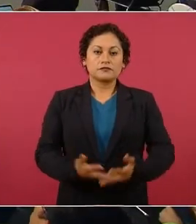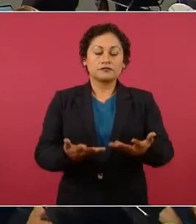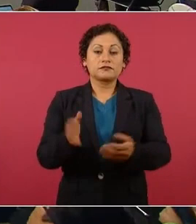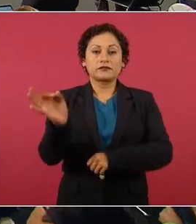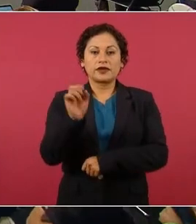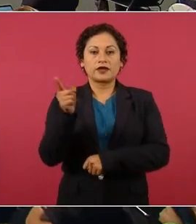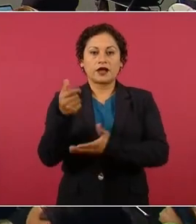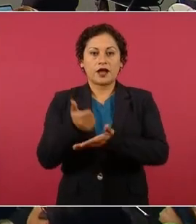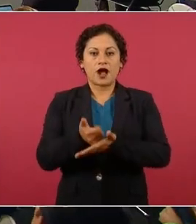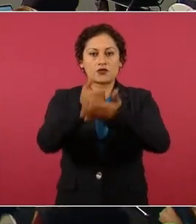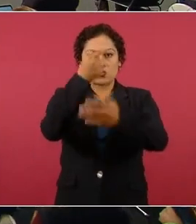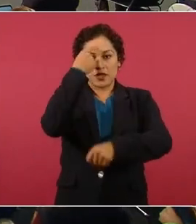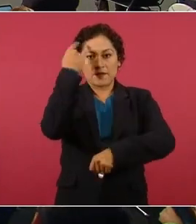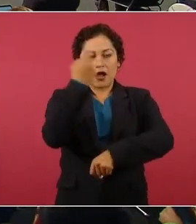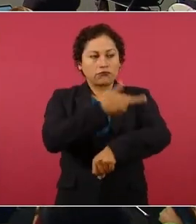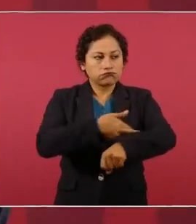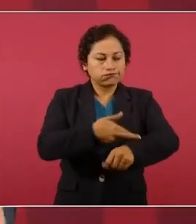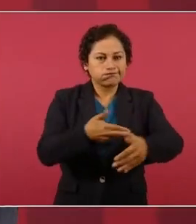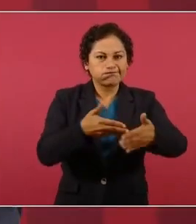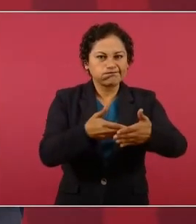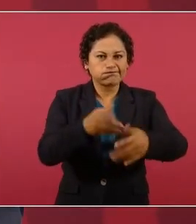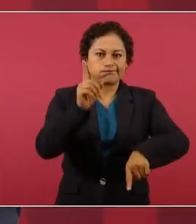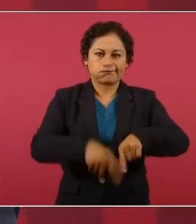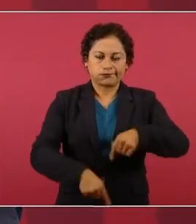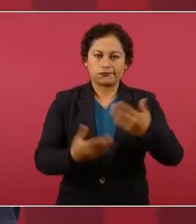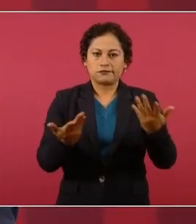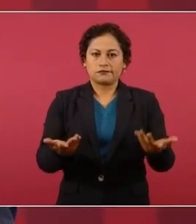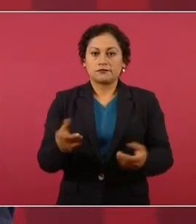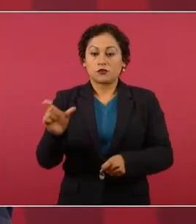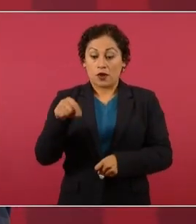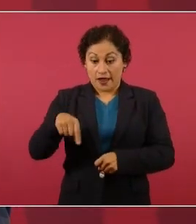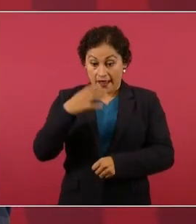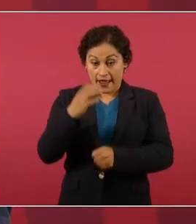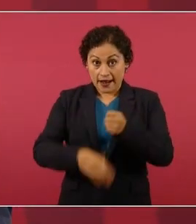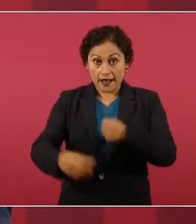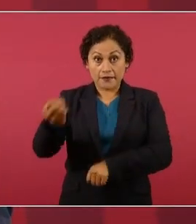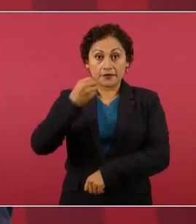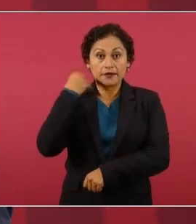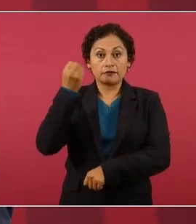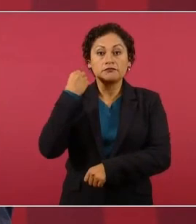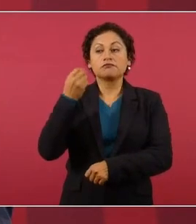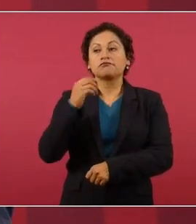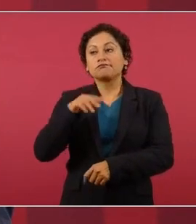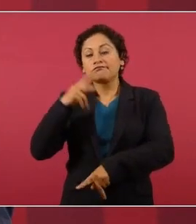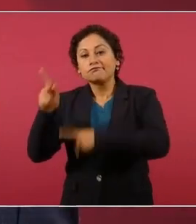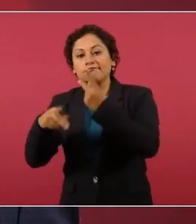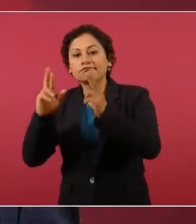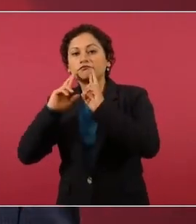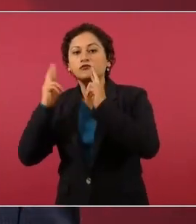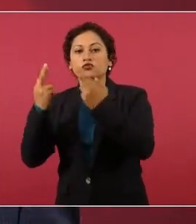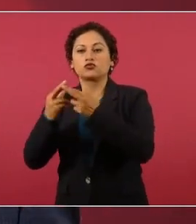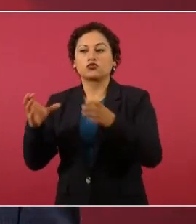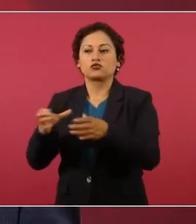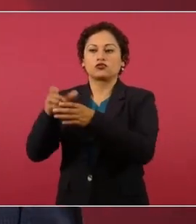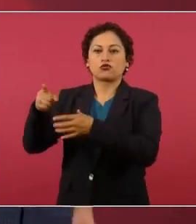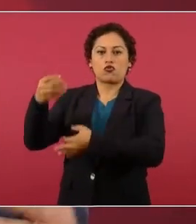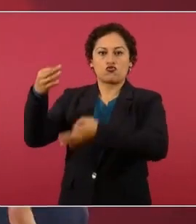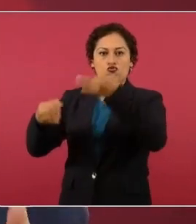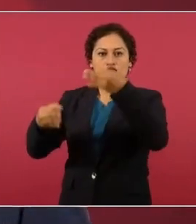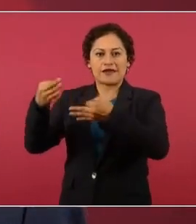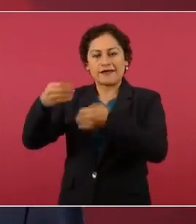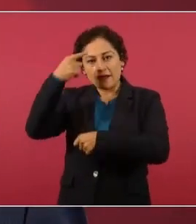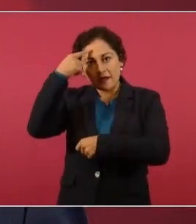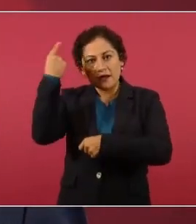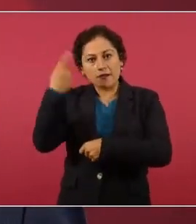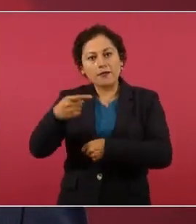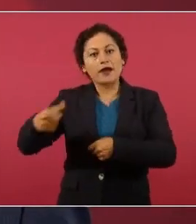pretexto burocrático que pudiera haber. Y saliendo de aquí tenemos una reunión con la consejera jurídica precisamente para coordinar esfuerzos de todo el gobierno en